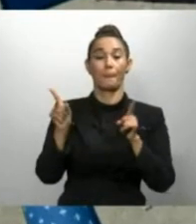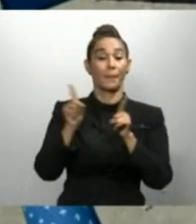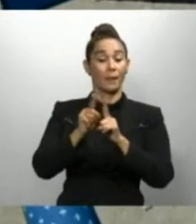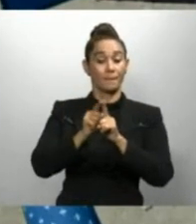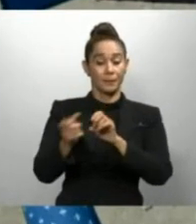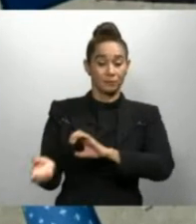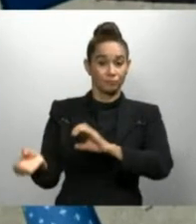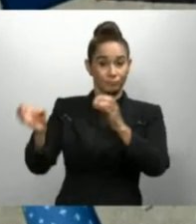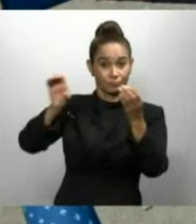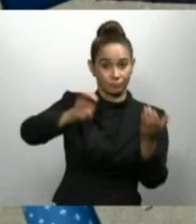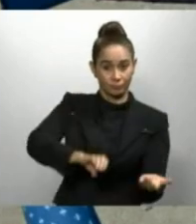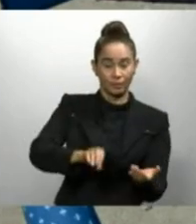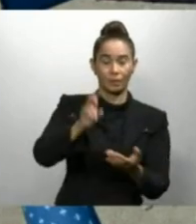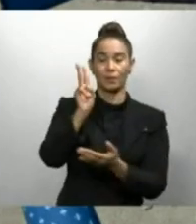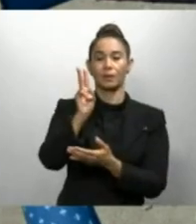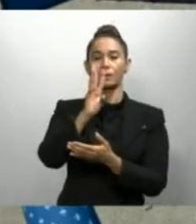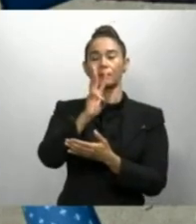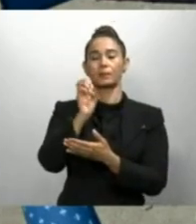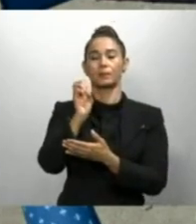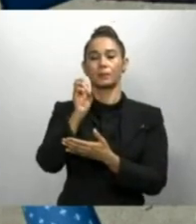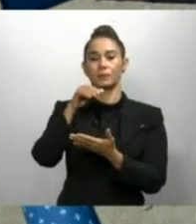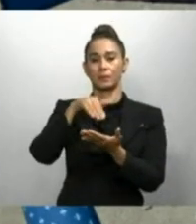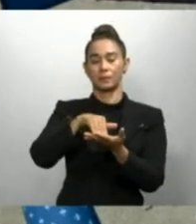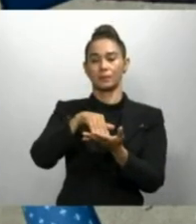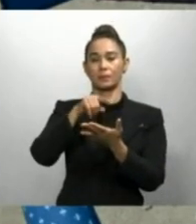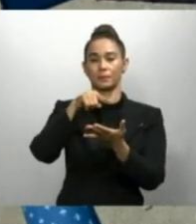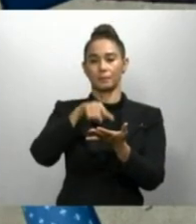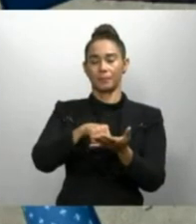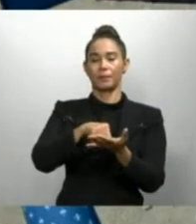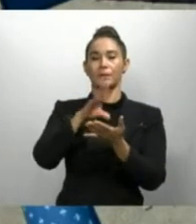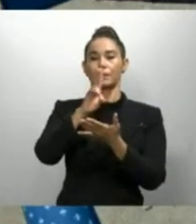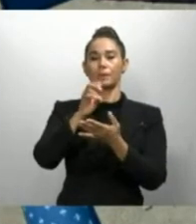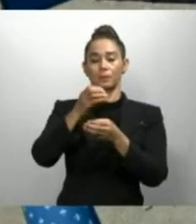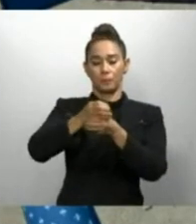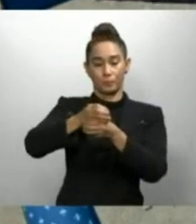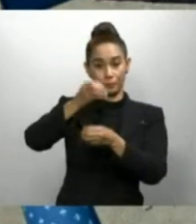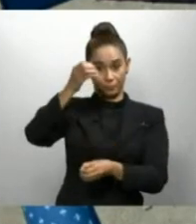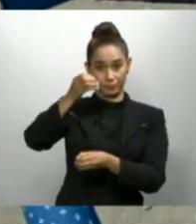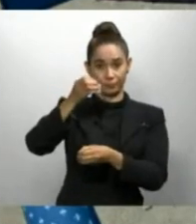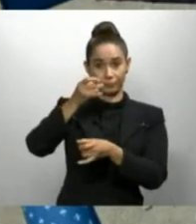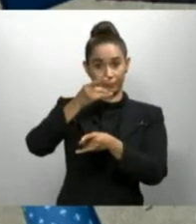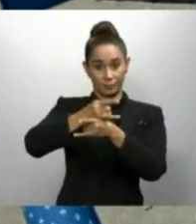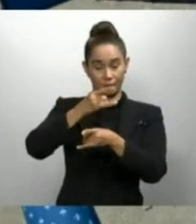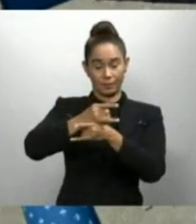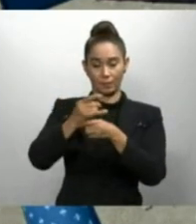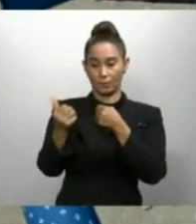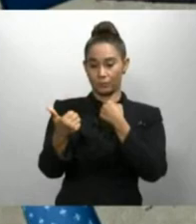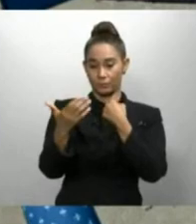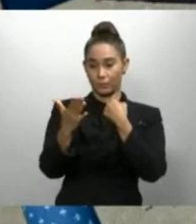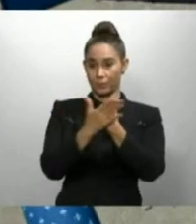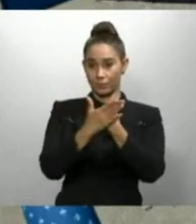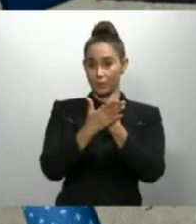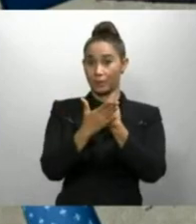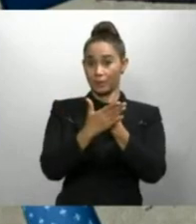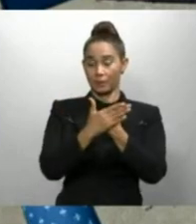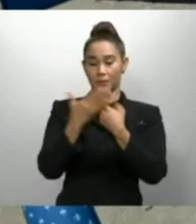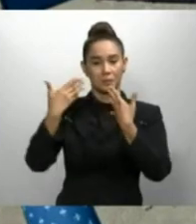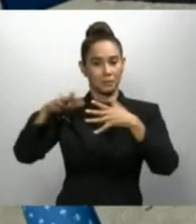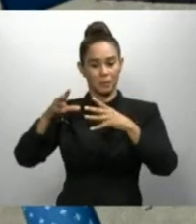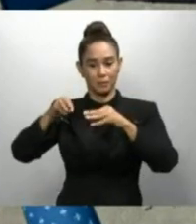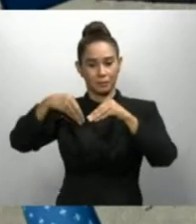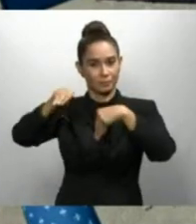decomisado 7.166 botellas de ron y whisky de diferentes tamaños y marcas, etiquetadas y listas para la